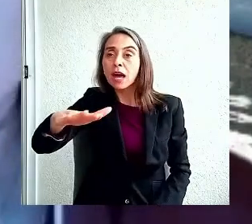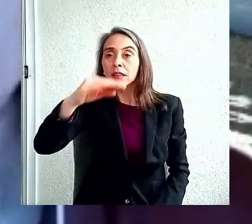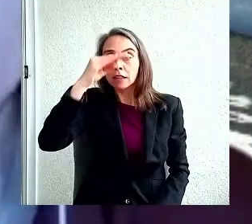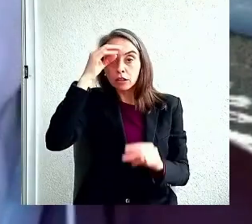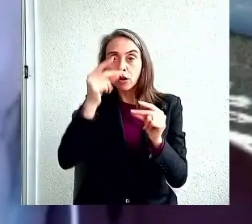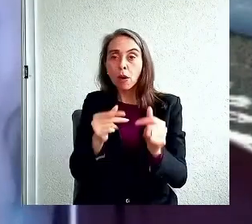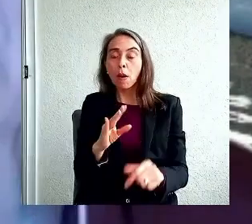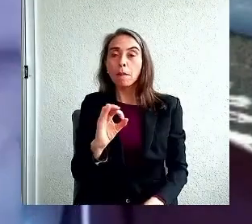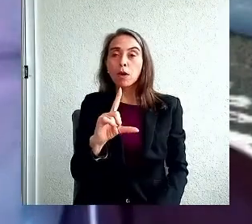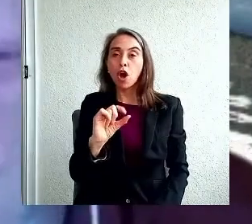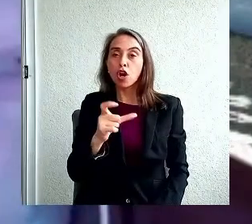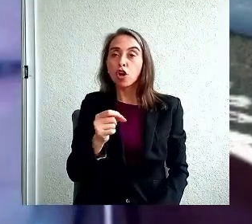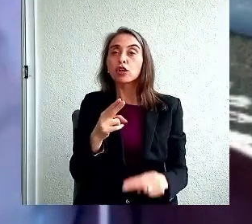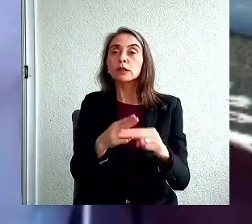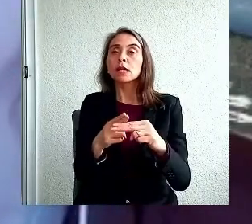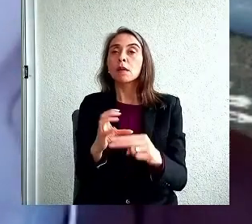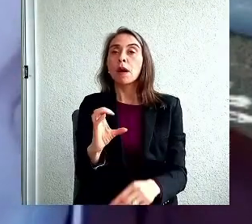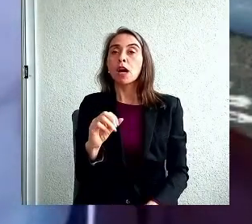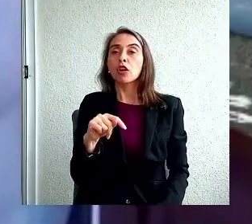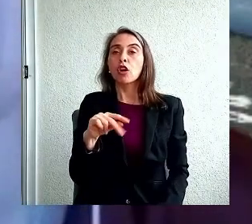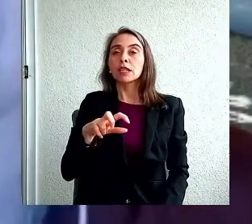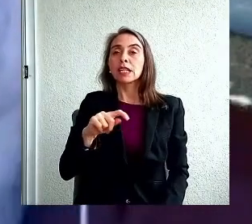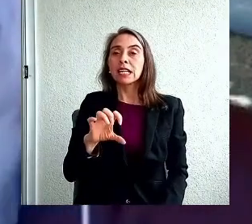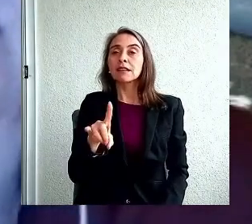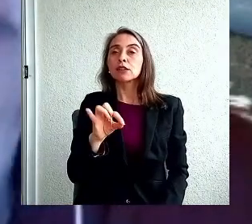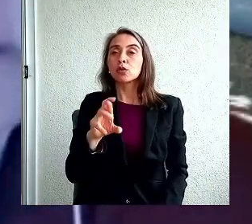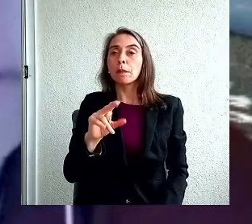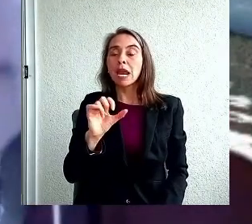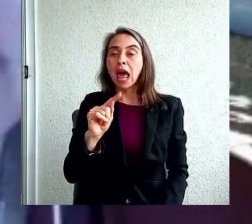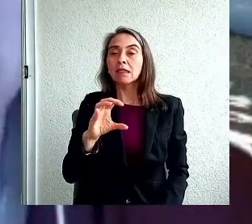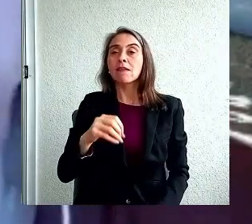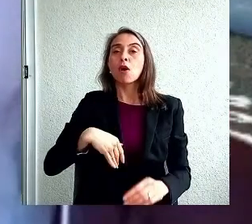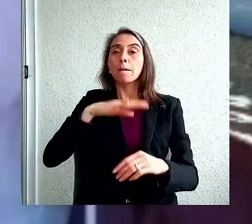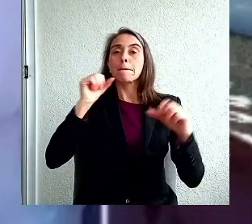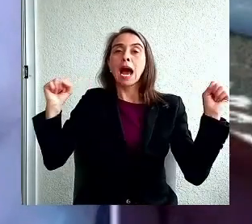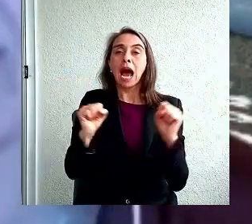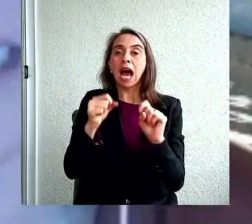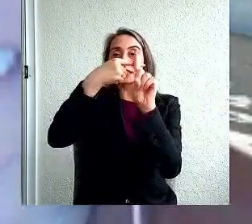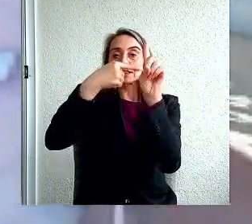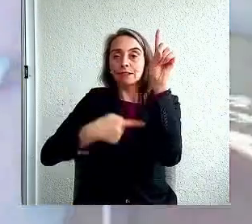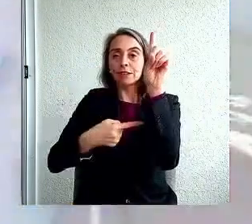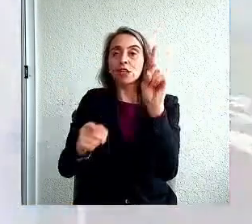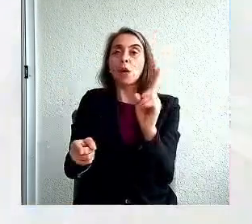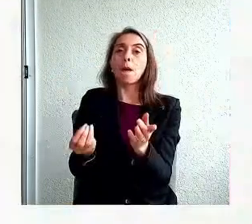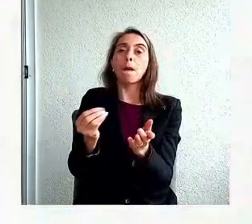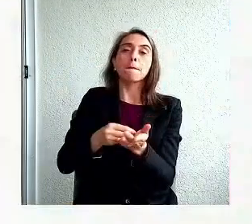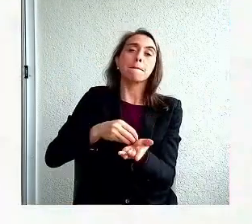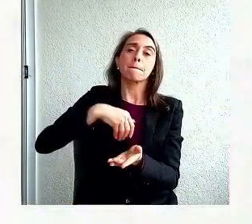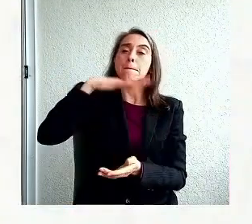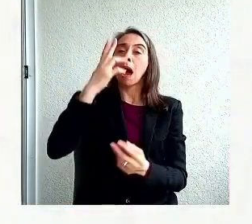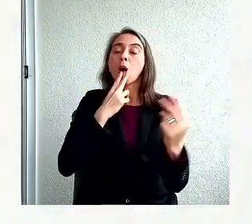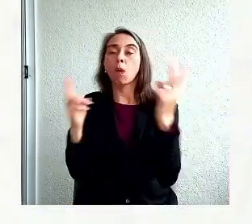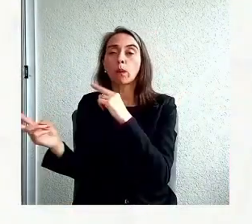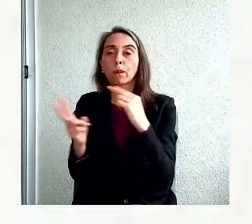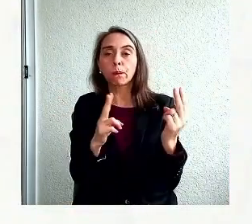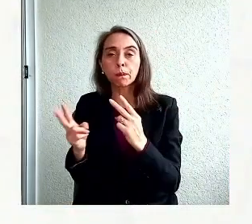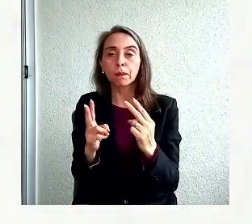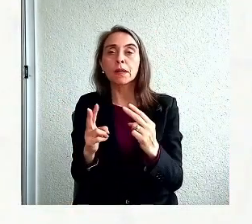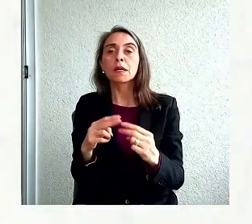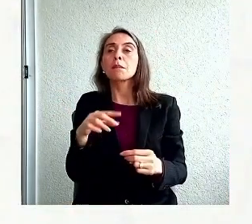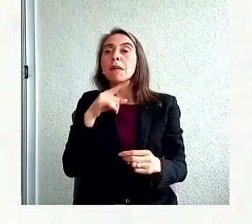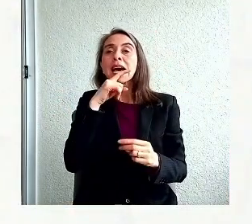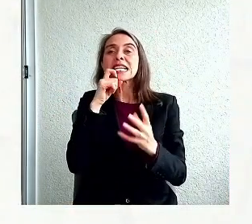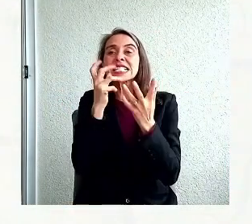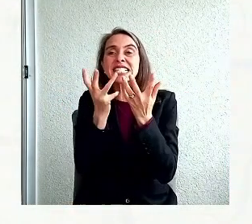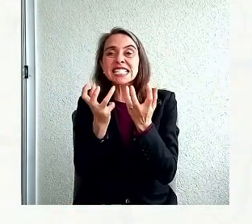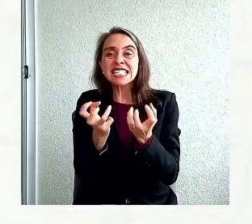frío, es el más ventoso, el que tiene las condiciones más secas a pesar de que tiene tanta agua, pero el agua está